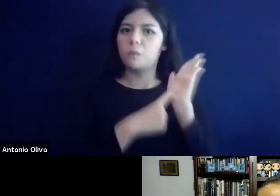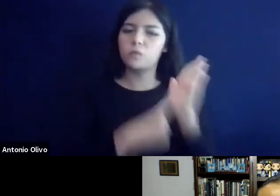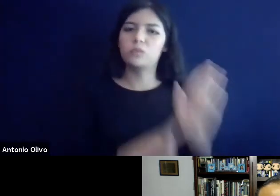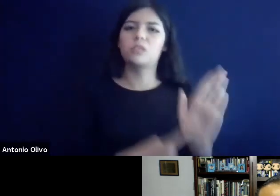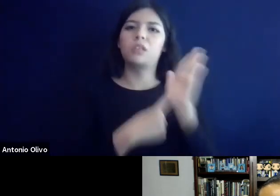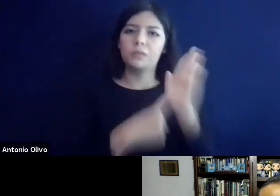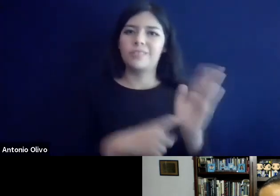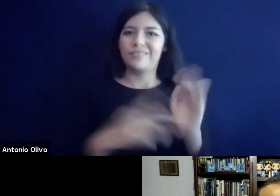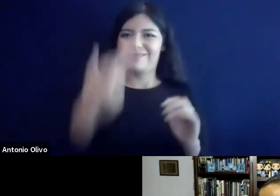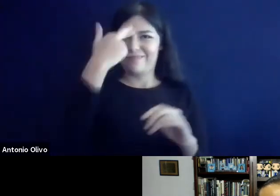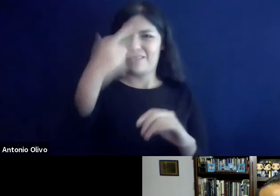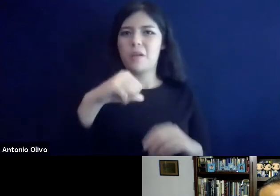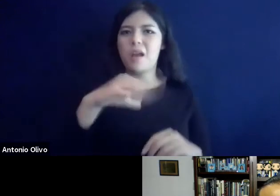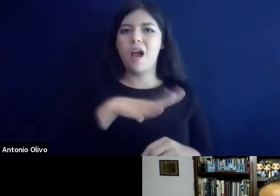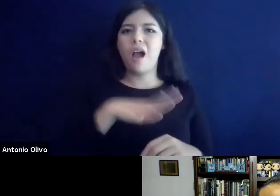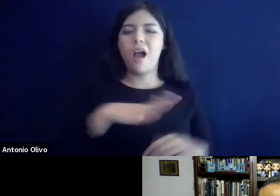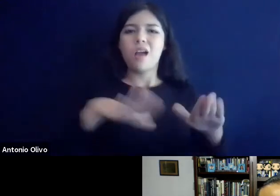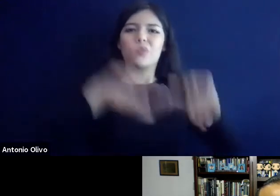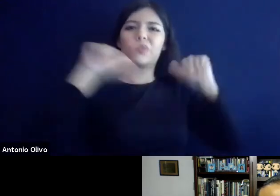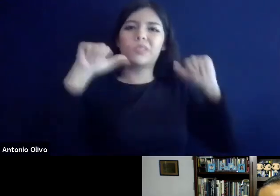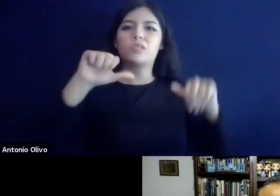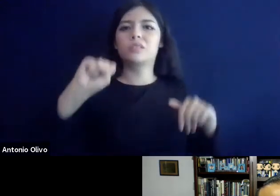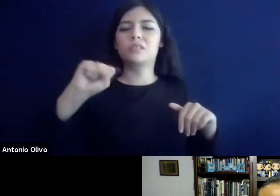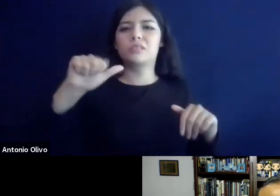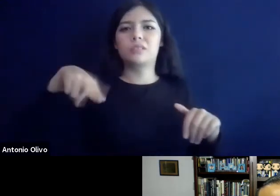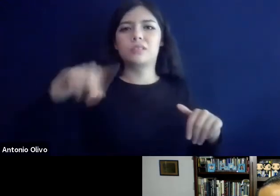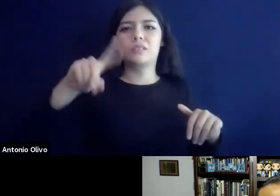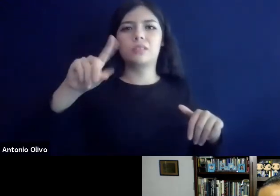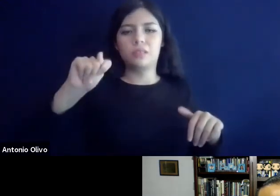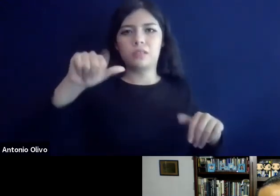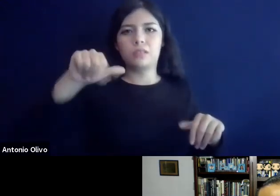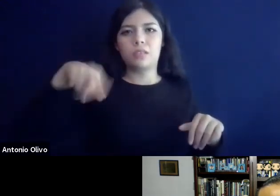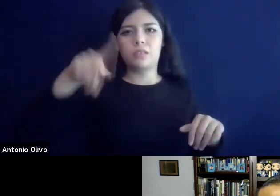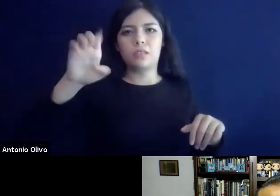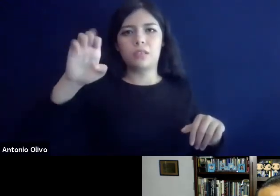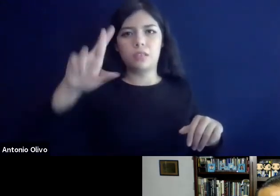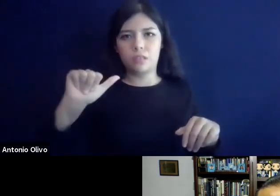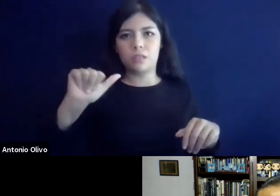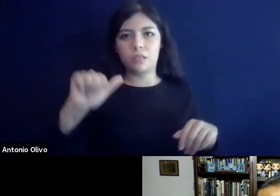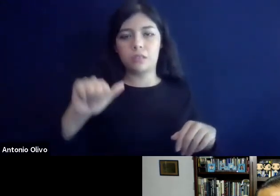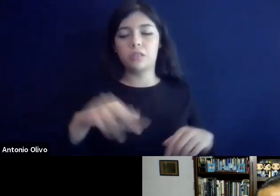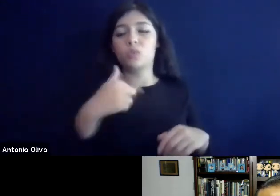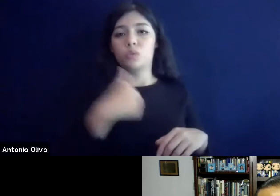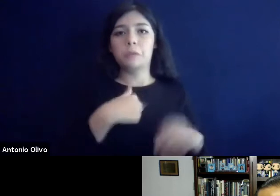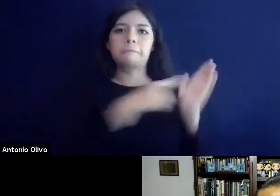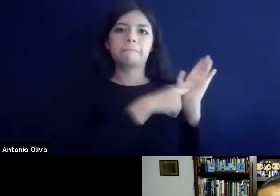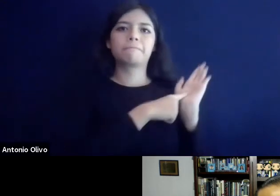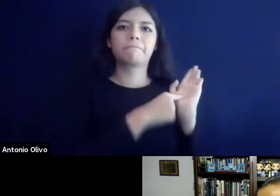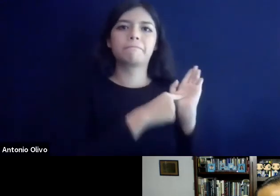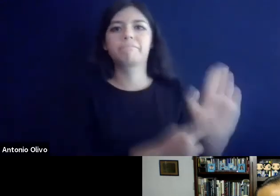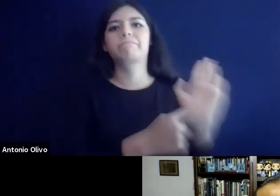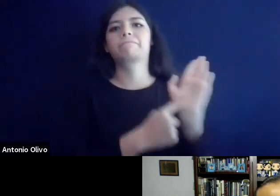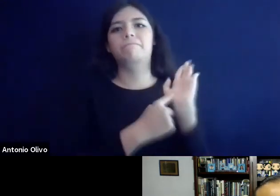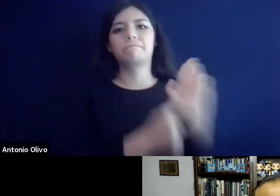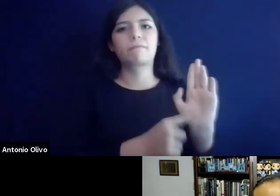fue el Santander hasta mandó supervisar que estuviera ahí porque me dijo, pues no, yo no voy, a ti te gusta eso, pero a mí no, no. No